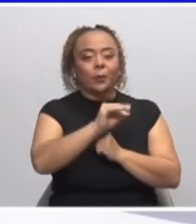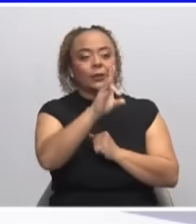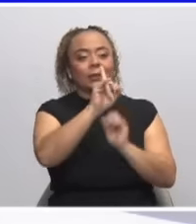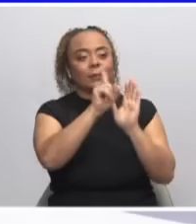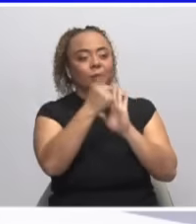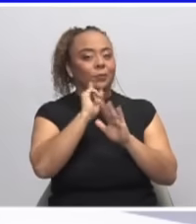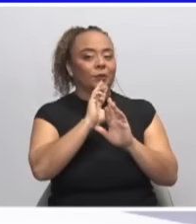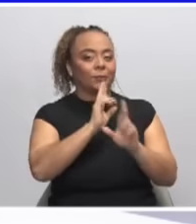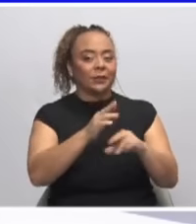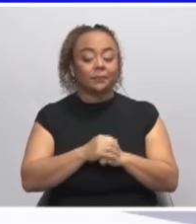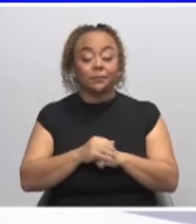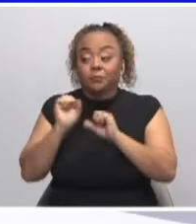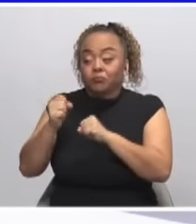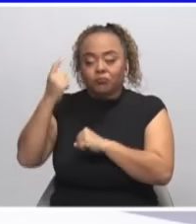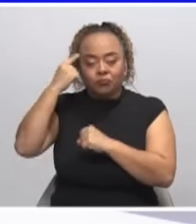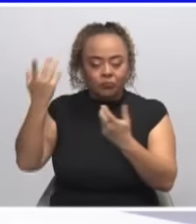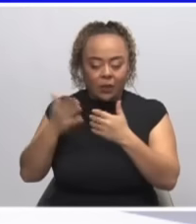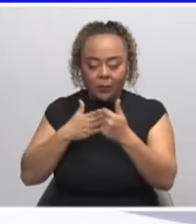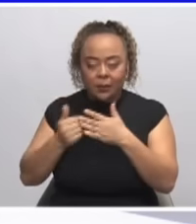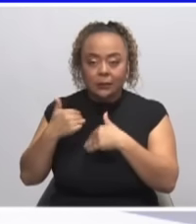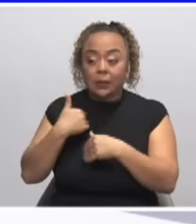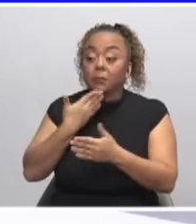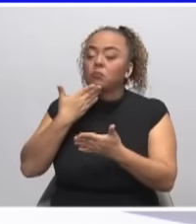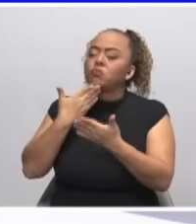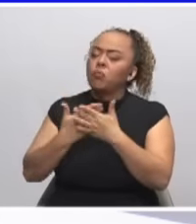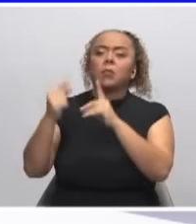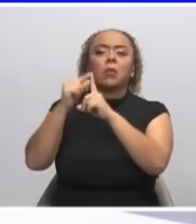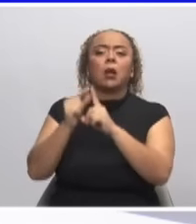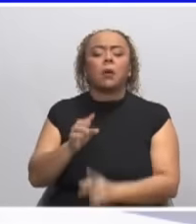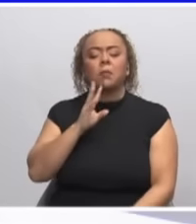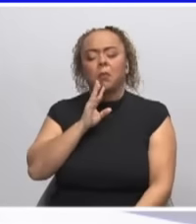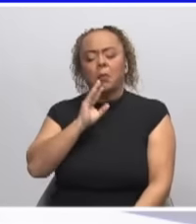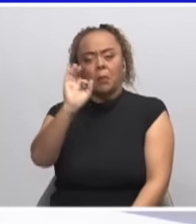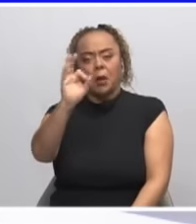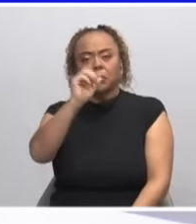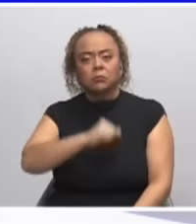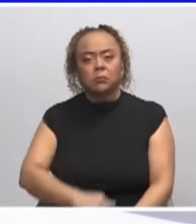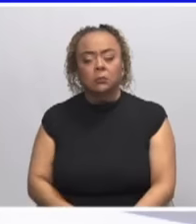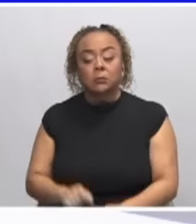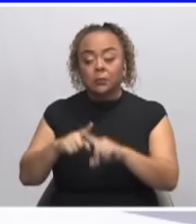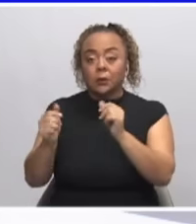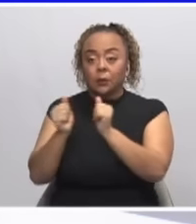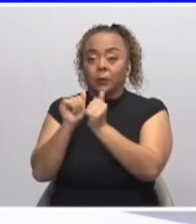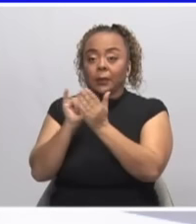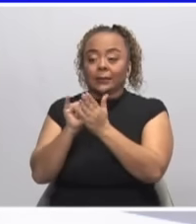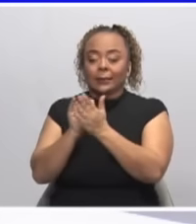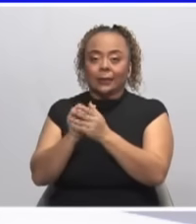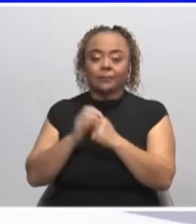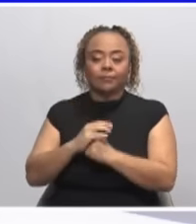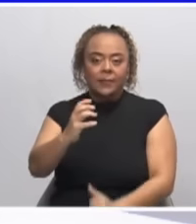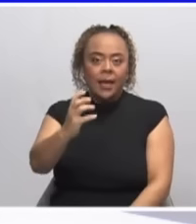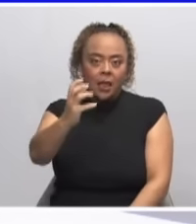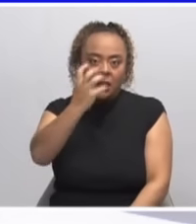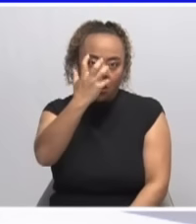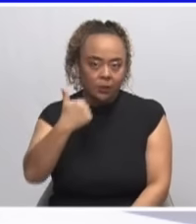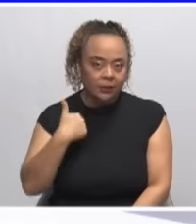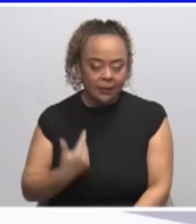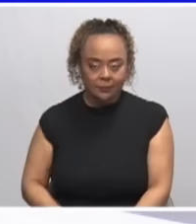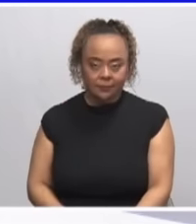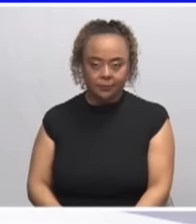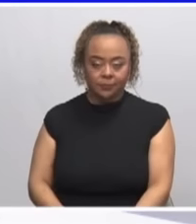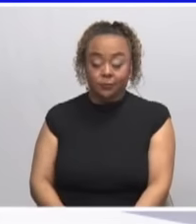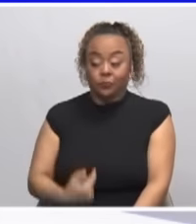respuesta podría pensar tiene muy buen verbo Gustavo Alfaro pero con este enojo que tiene que